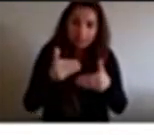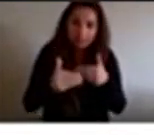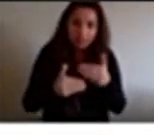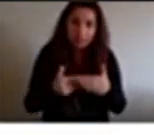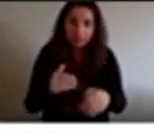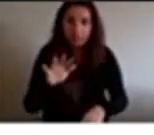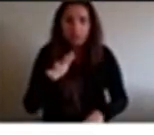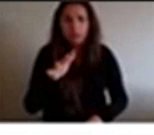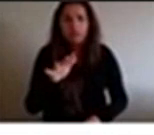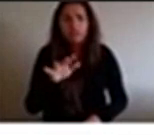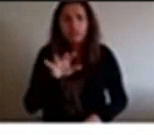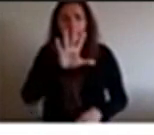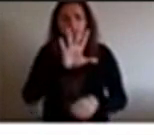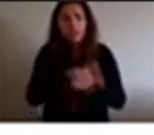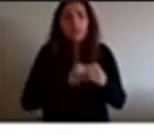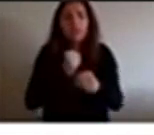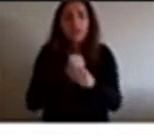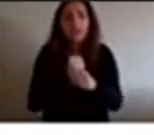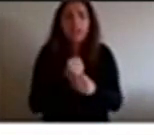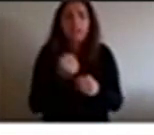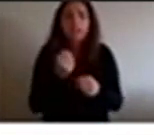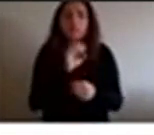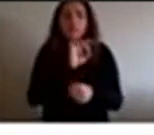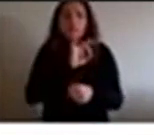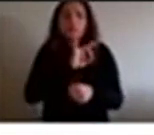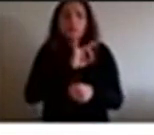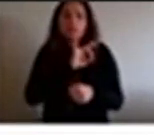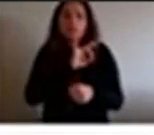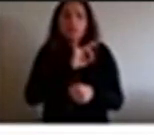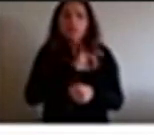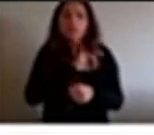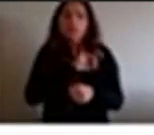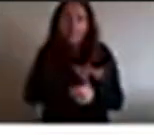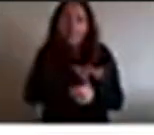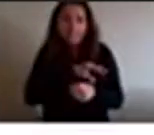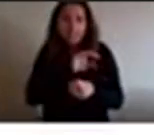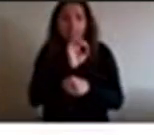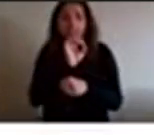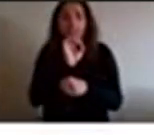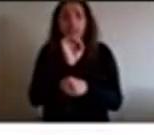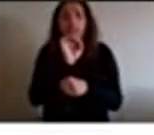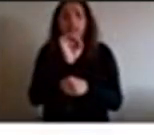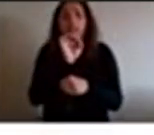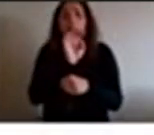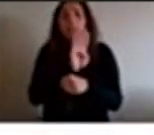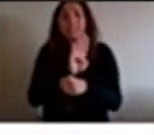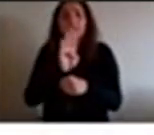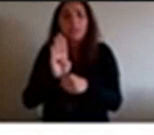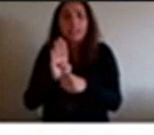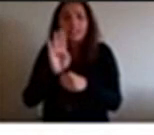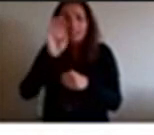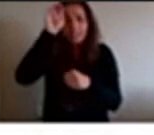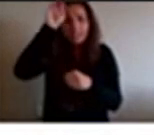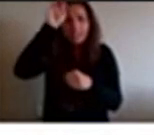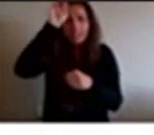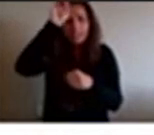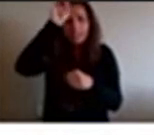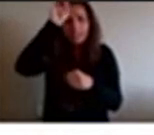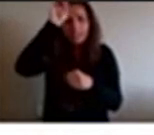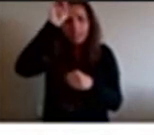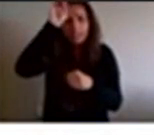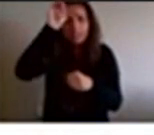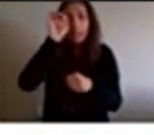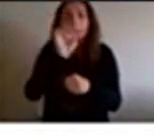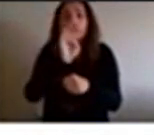aproximadamente 5 años fuimos socios estratégicos con la Fundación de SBAIS en Colombia para promover los procesos de inclusión laboral en